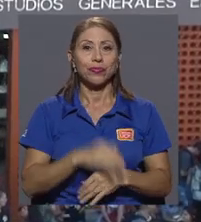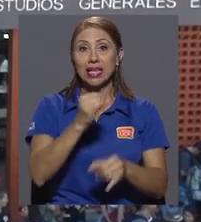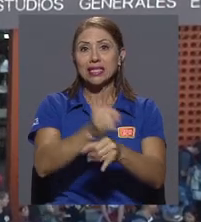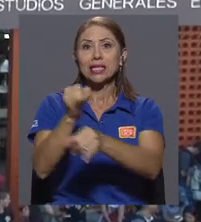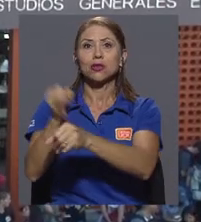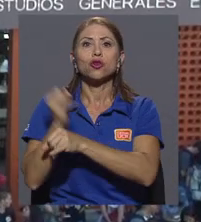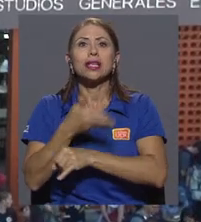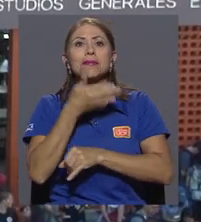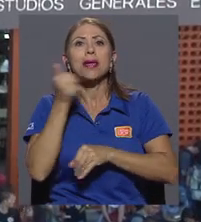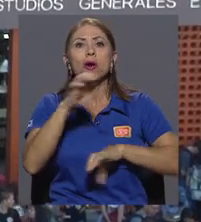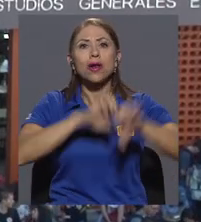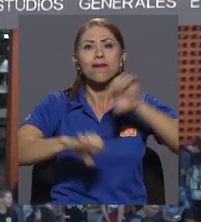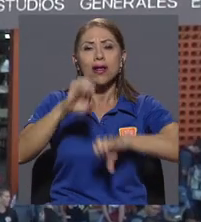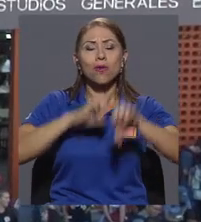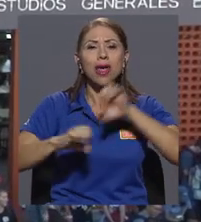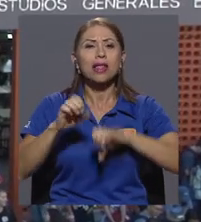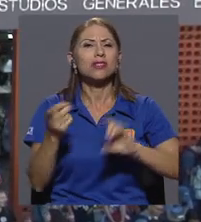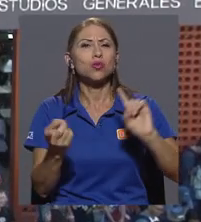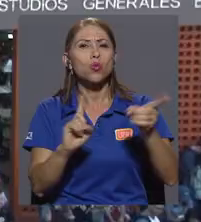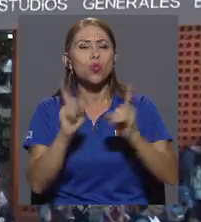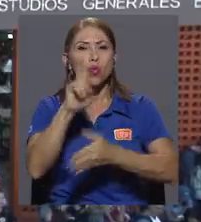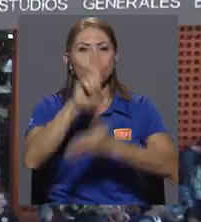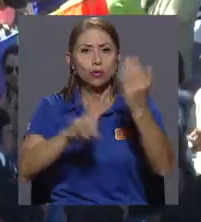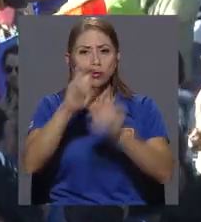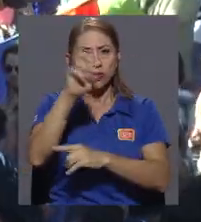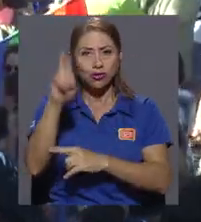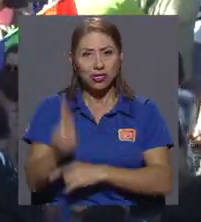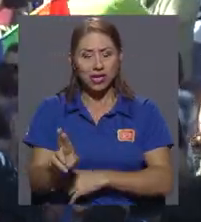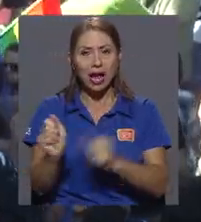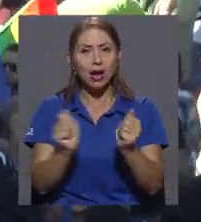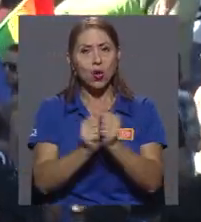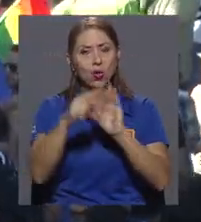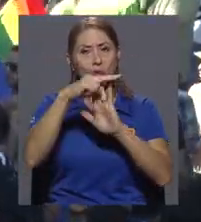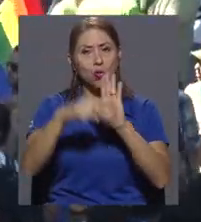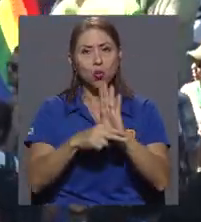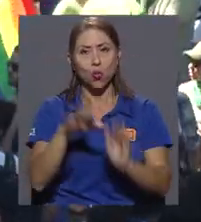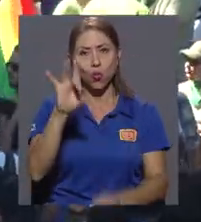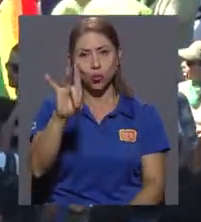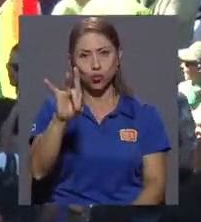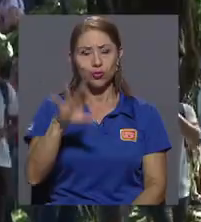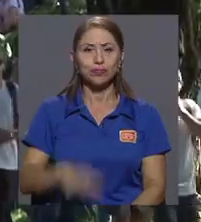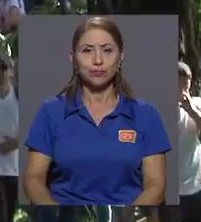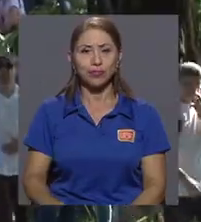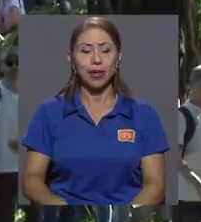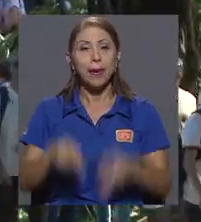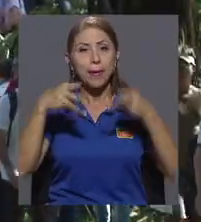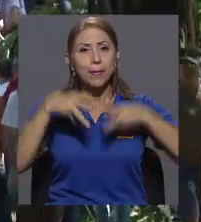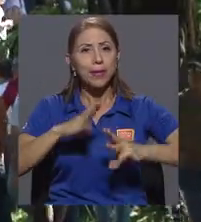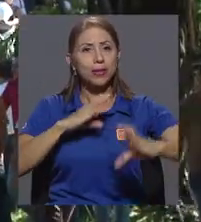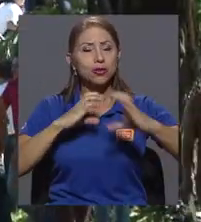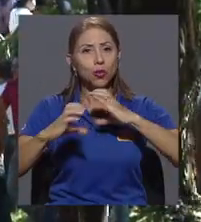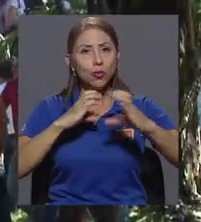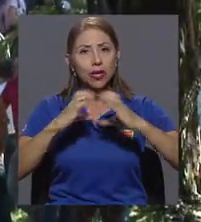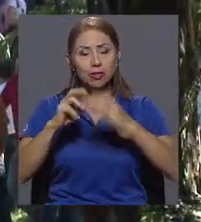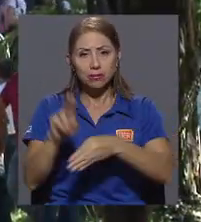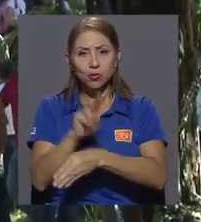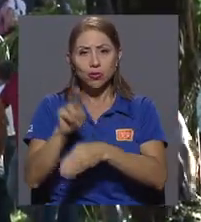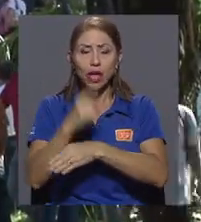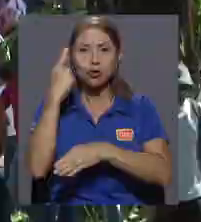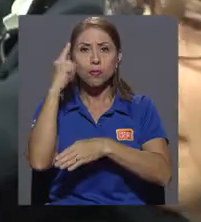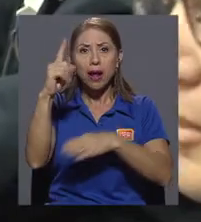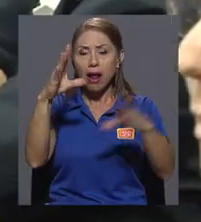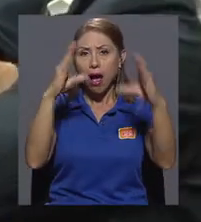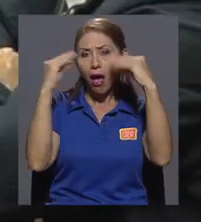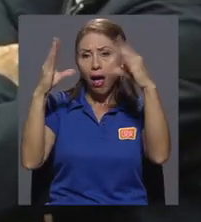los costarricenses se encuentra la Universidad de Costa Rica, con una calificación de 8. Entre los medios de comunicación usados para informarse sobre